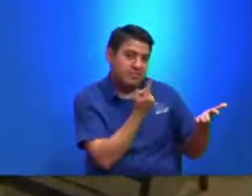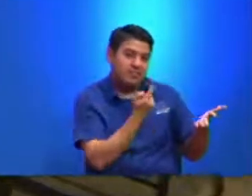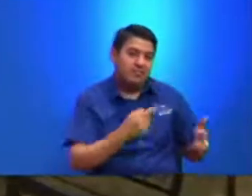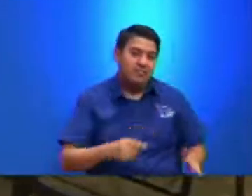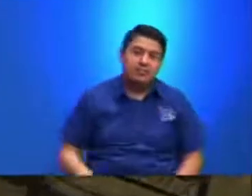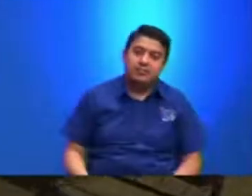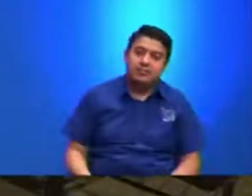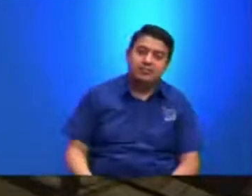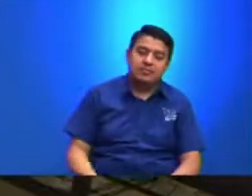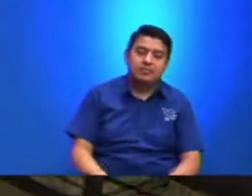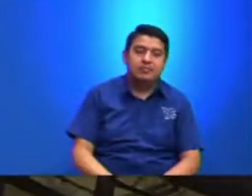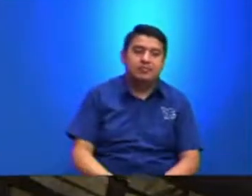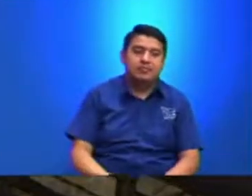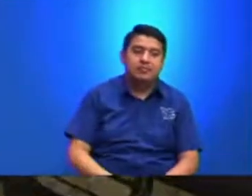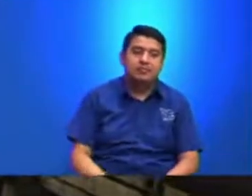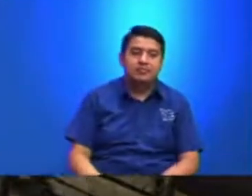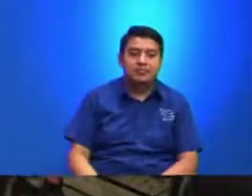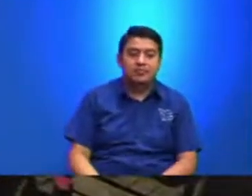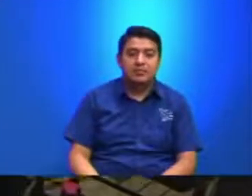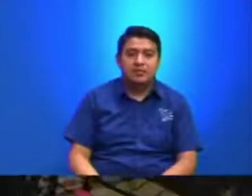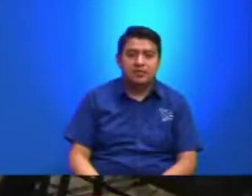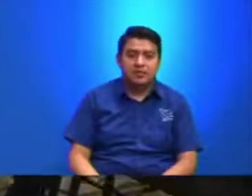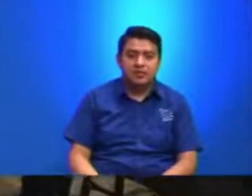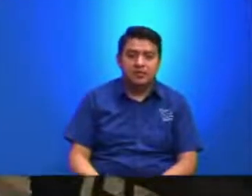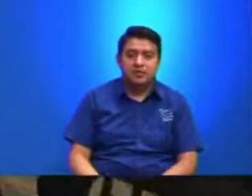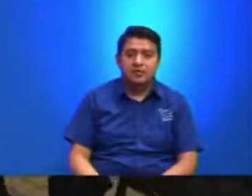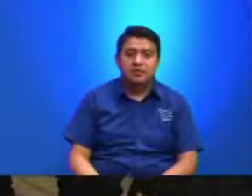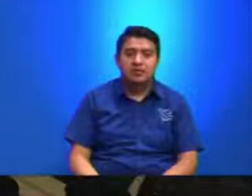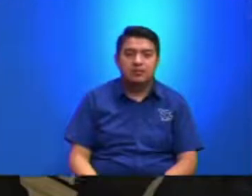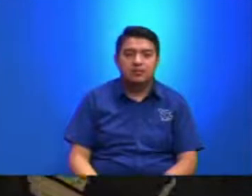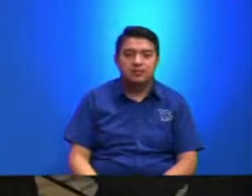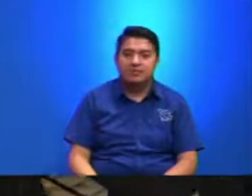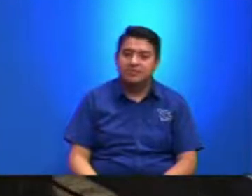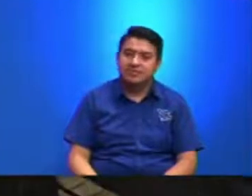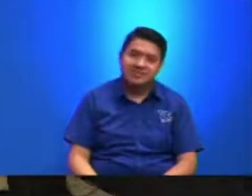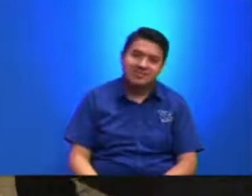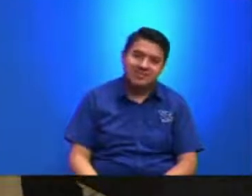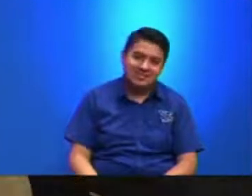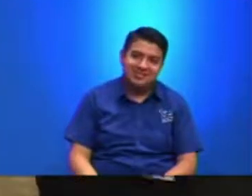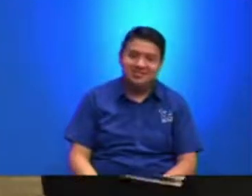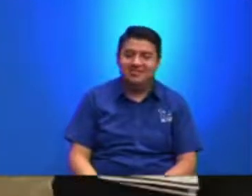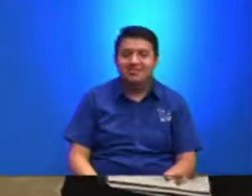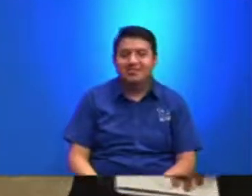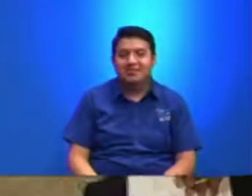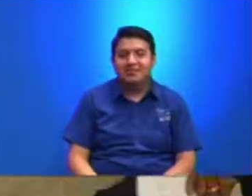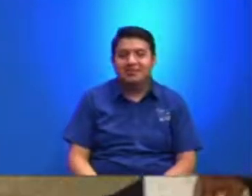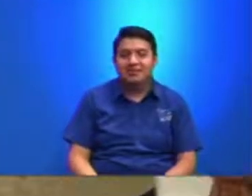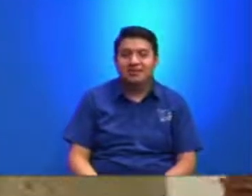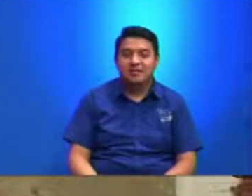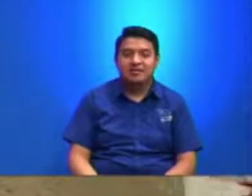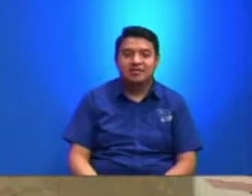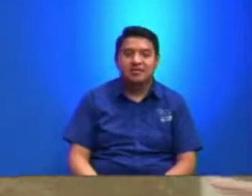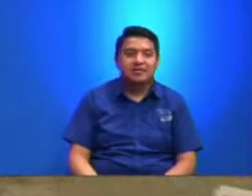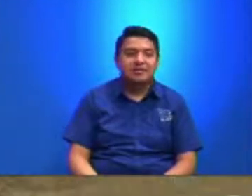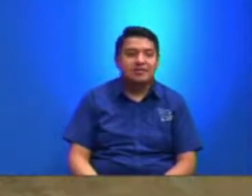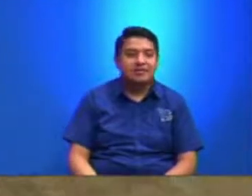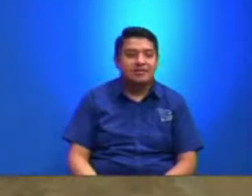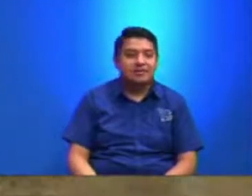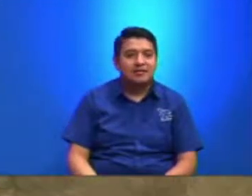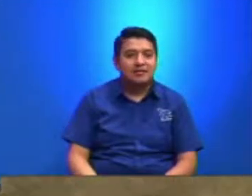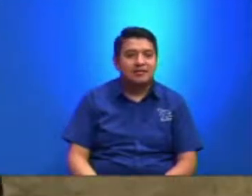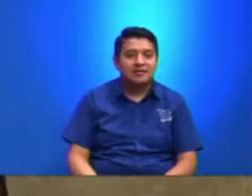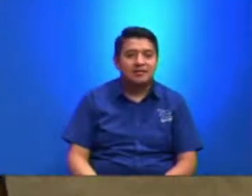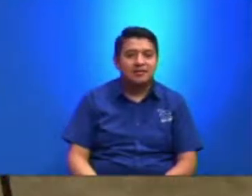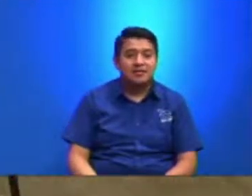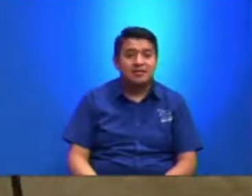ministros, esos médicos, esas enfermeras, ese personal de los hospitales, de veras, deberían ser considerados de